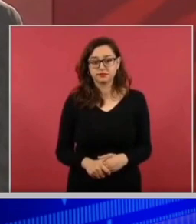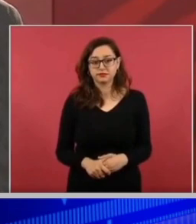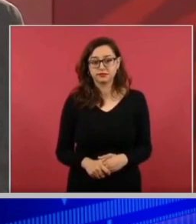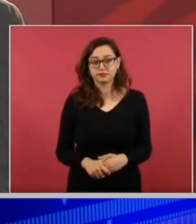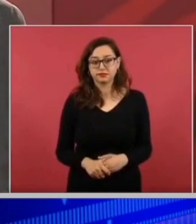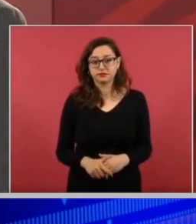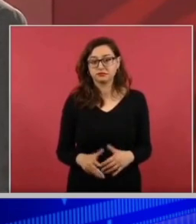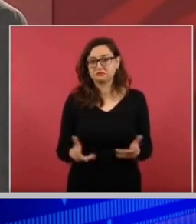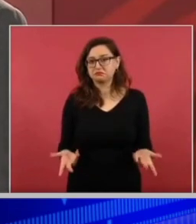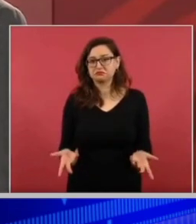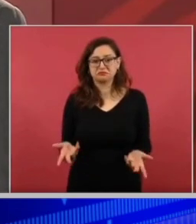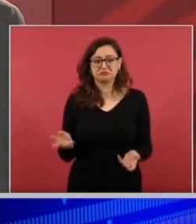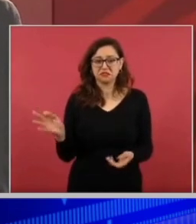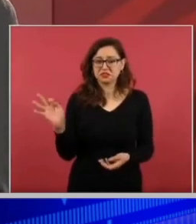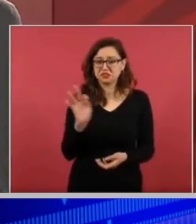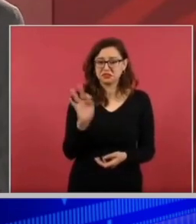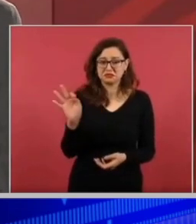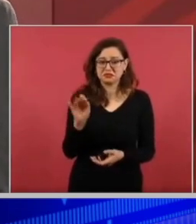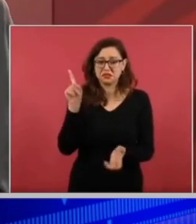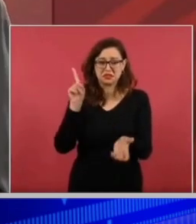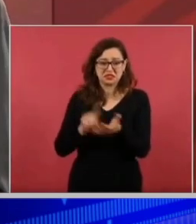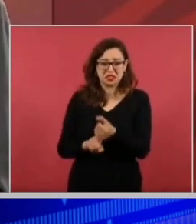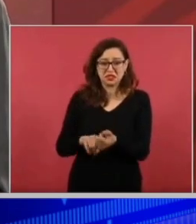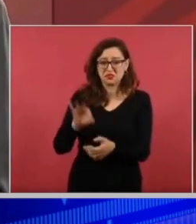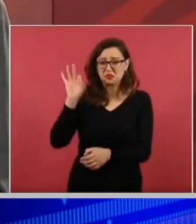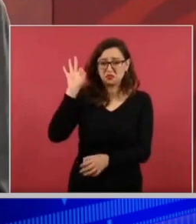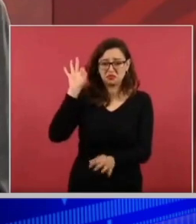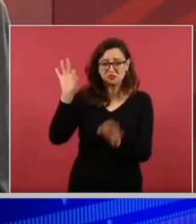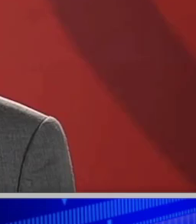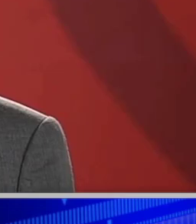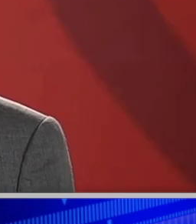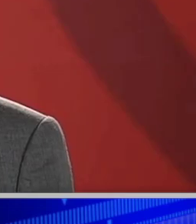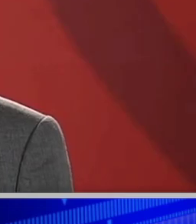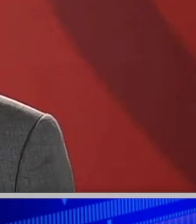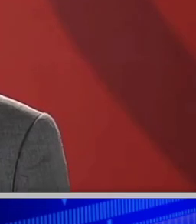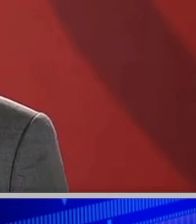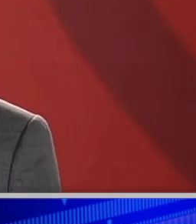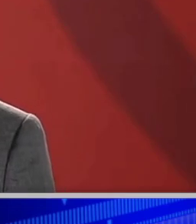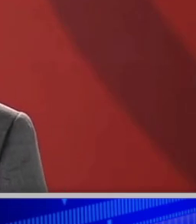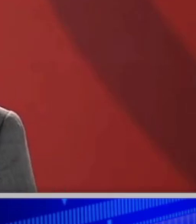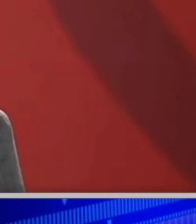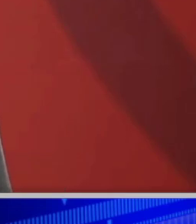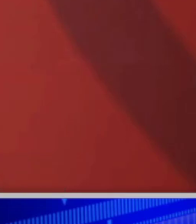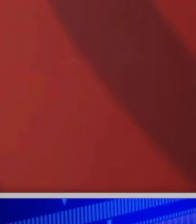por el cargo o porque cambiaron de parecer ya